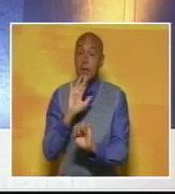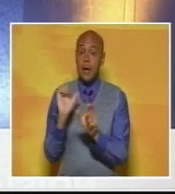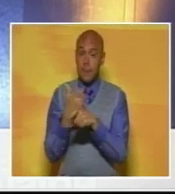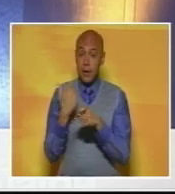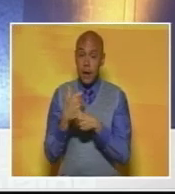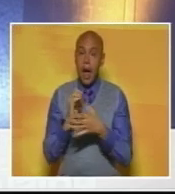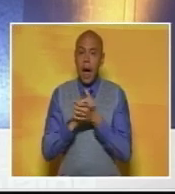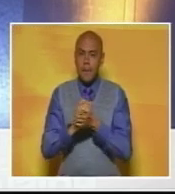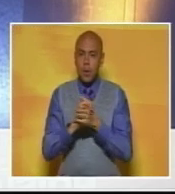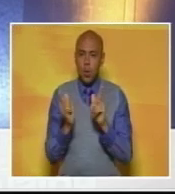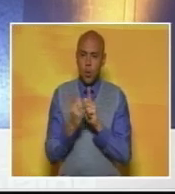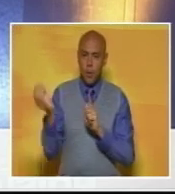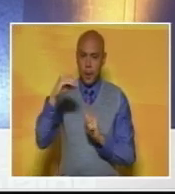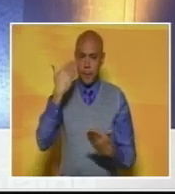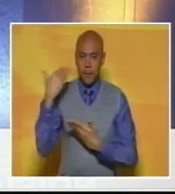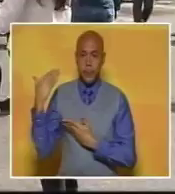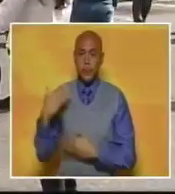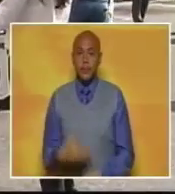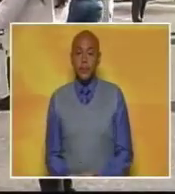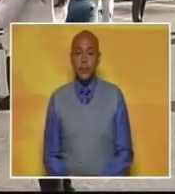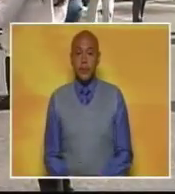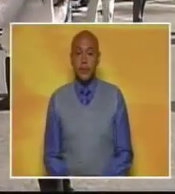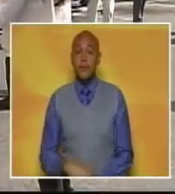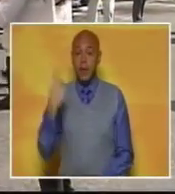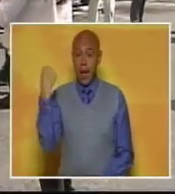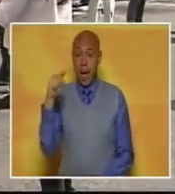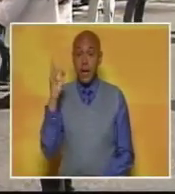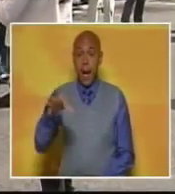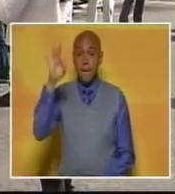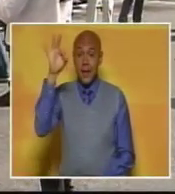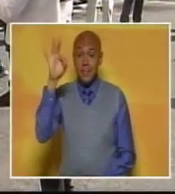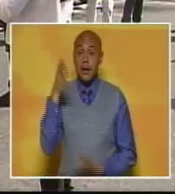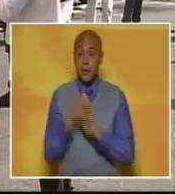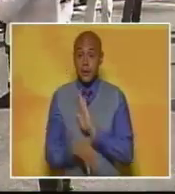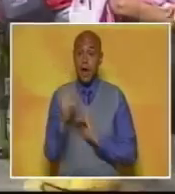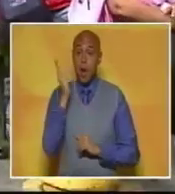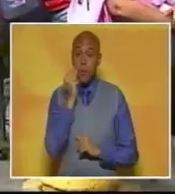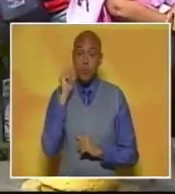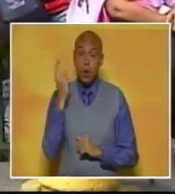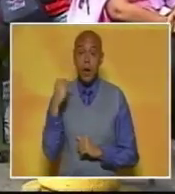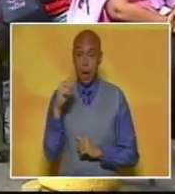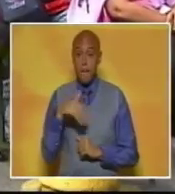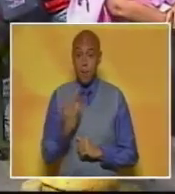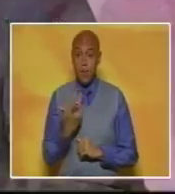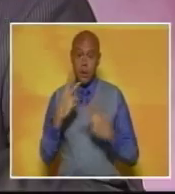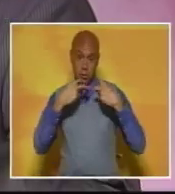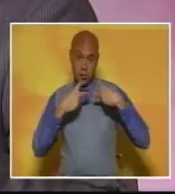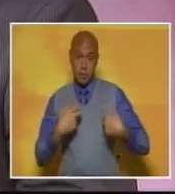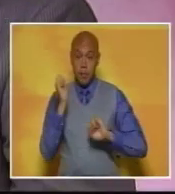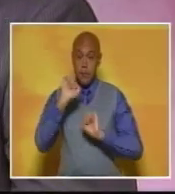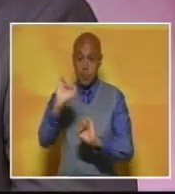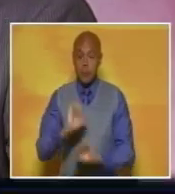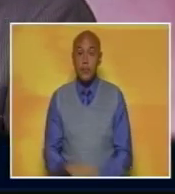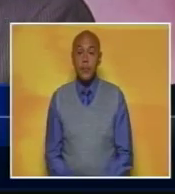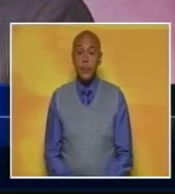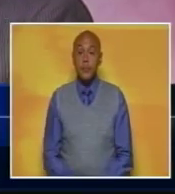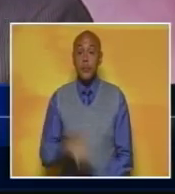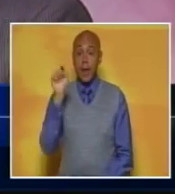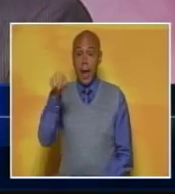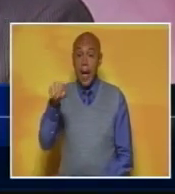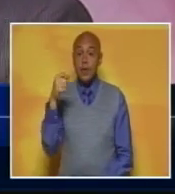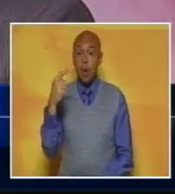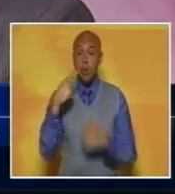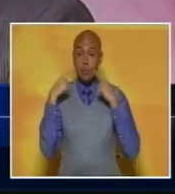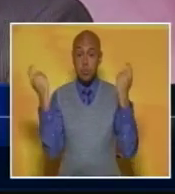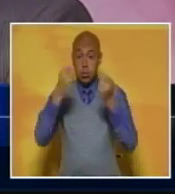Díaz Hernández con la información. Esta jornada especial, los ciudadanos pudieron realizarse chequeos preventivos. La idea de esta campaña